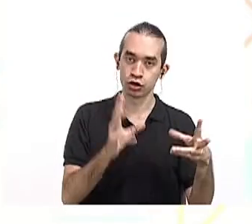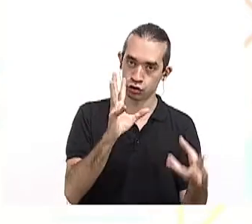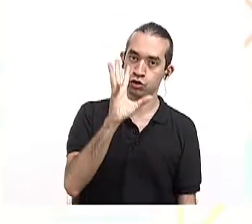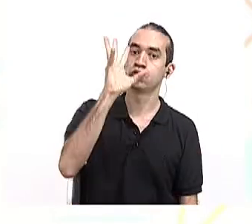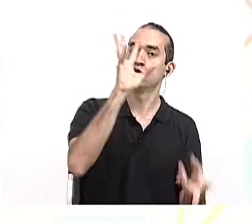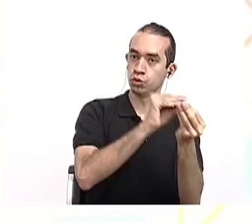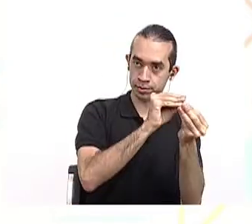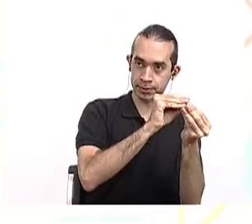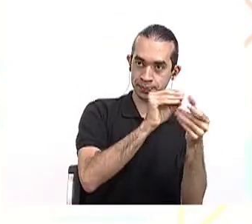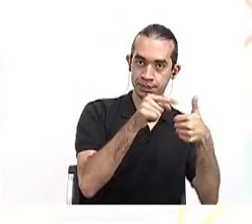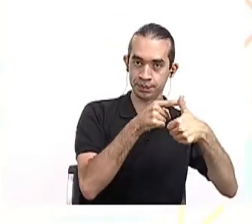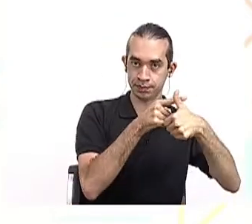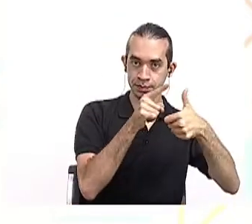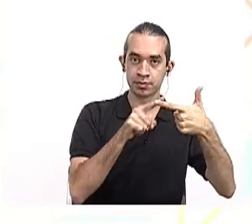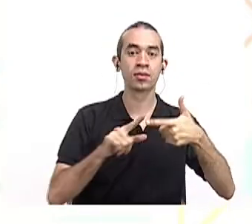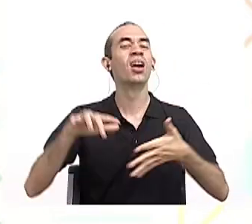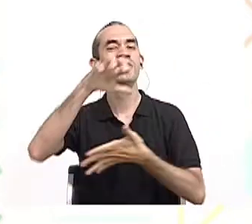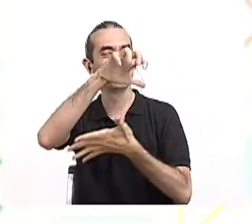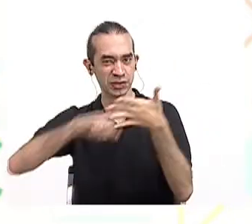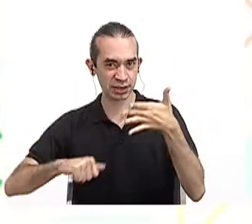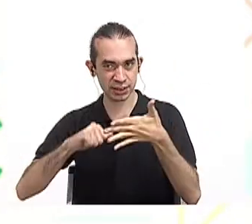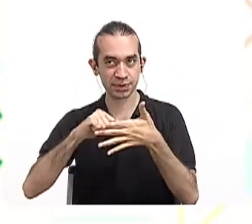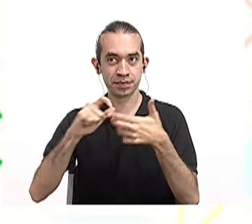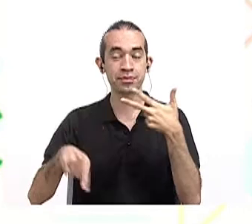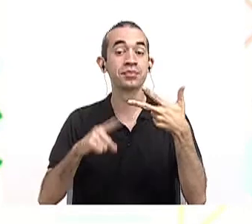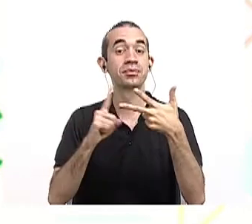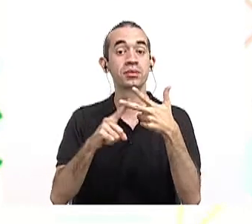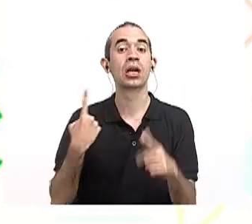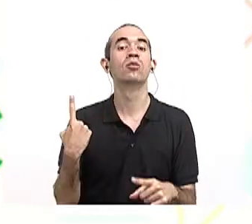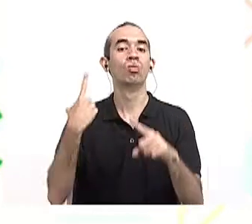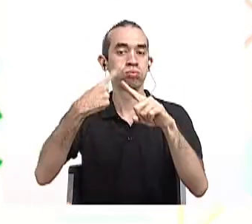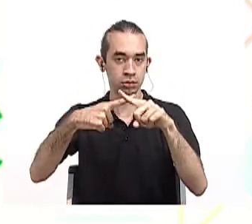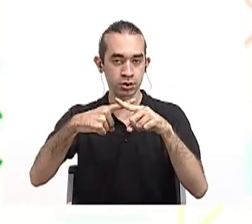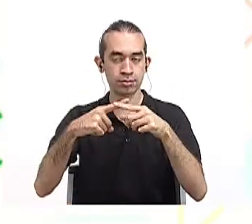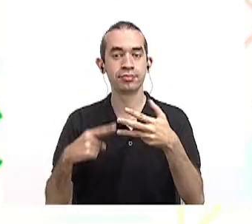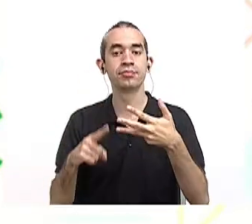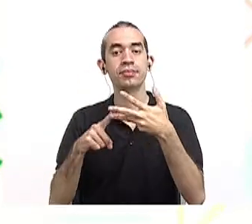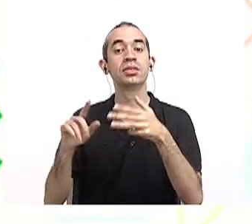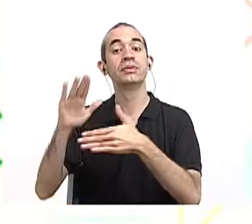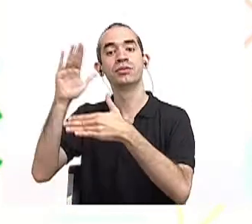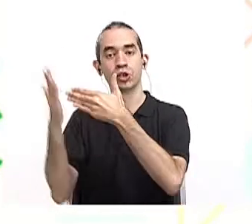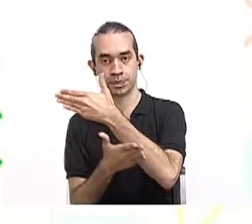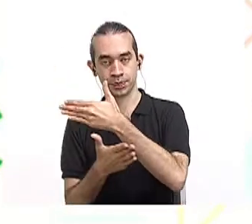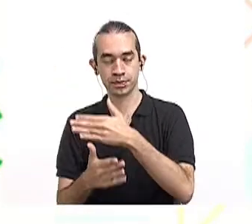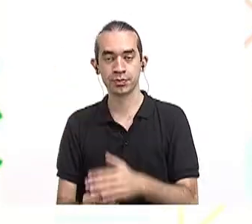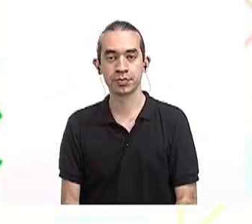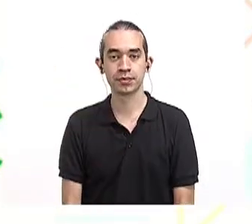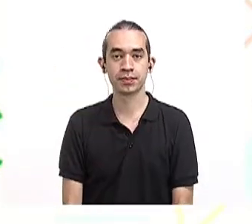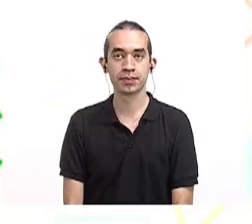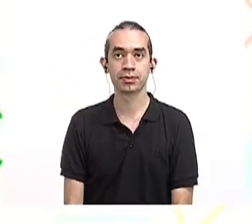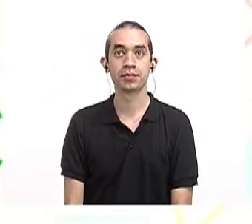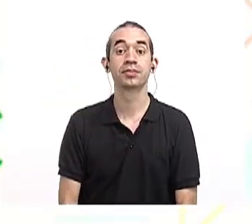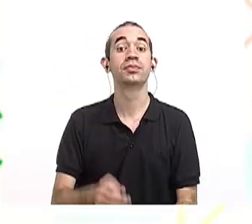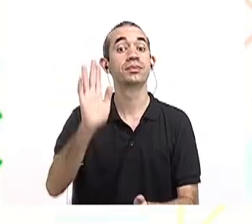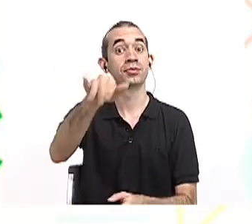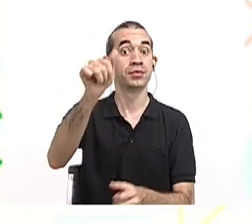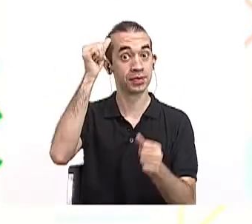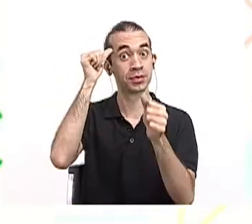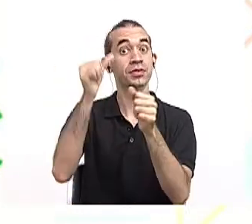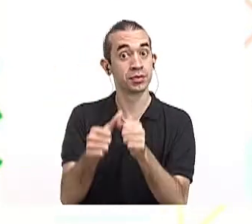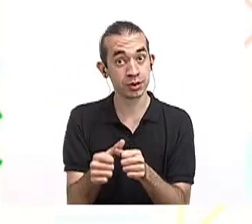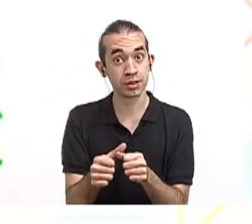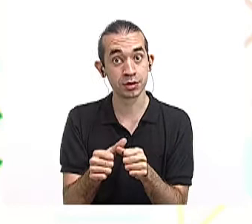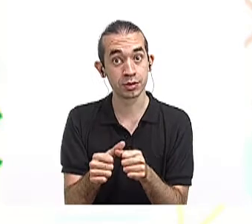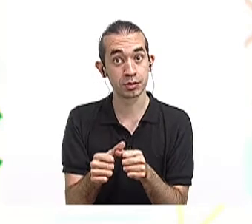fracciones algebraicas, la resta, la multiplicación y la división. Recordemos que